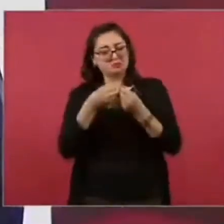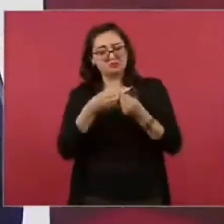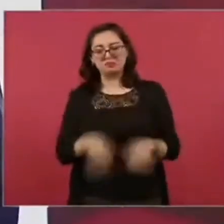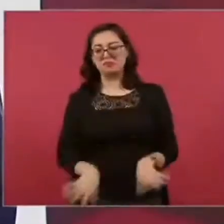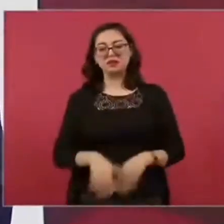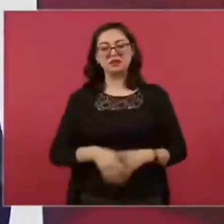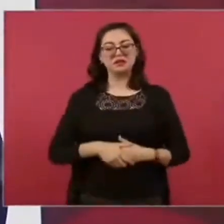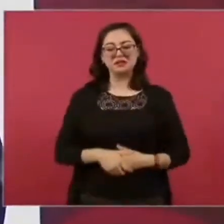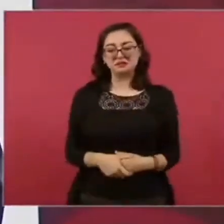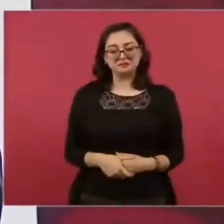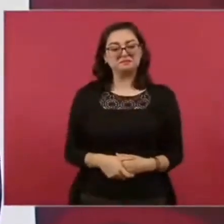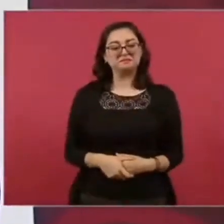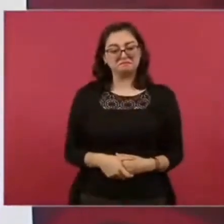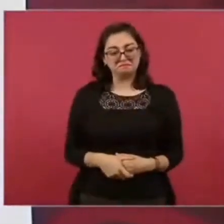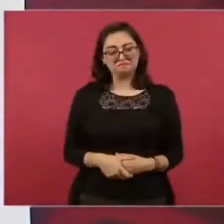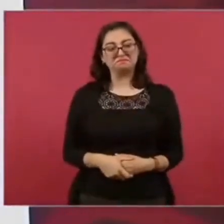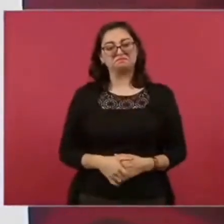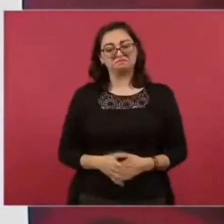extraordinaria la frase.